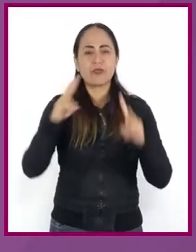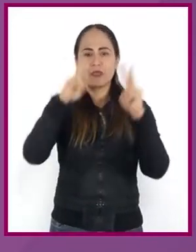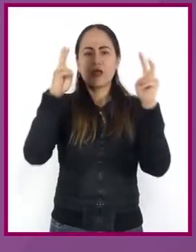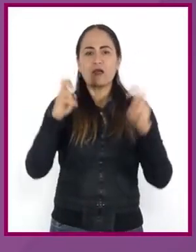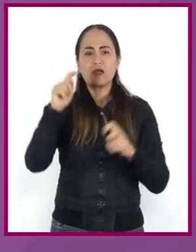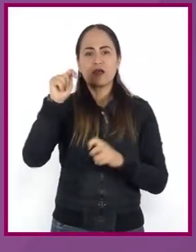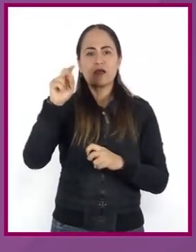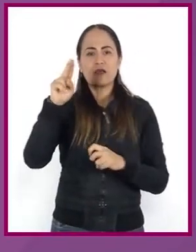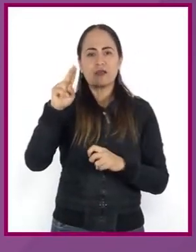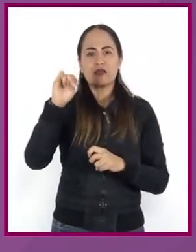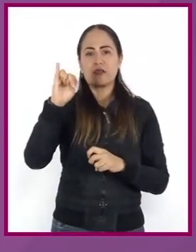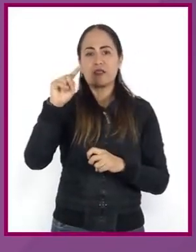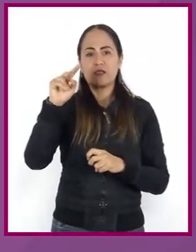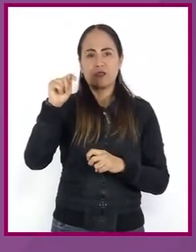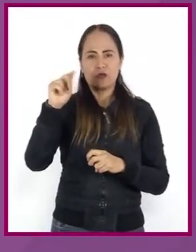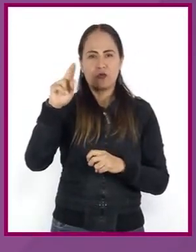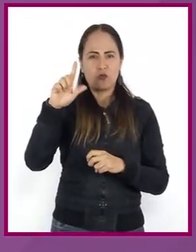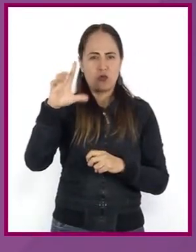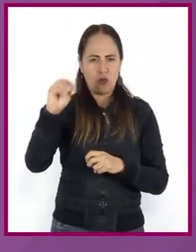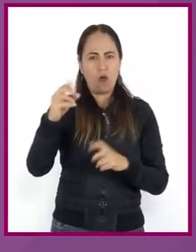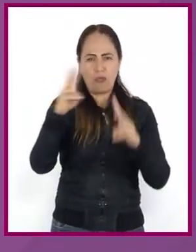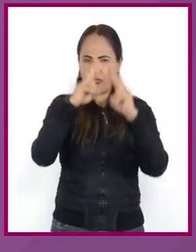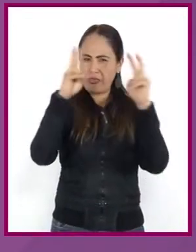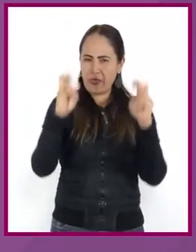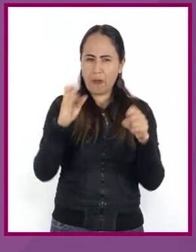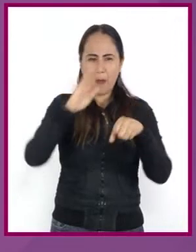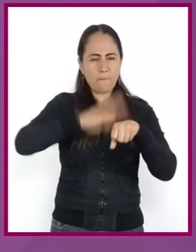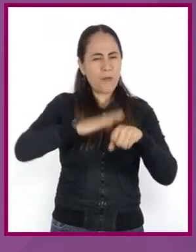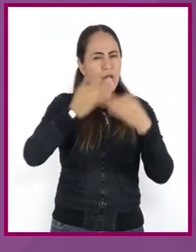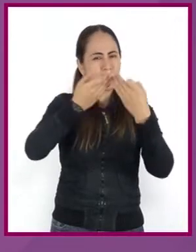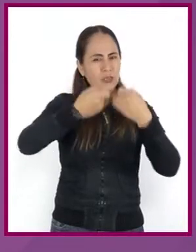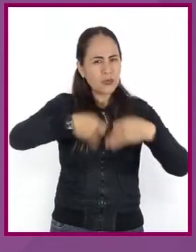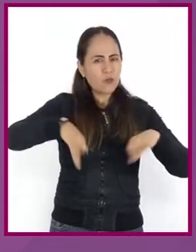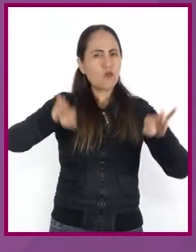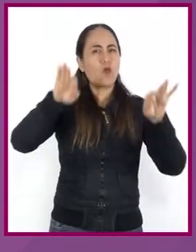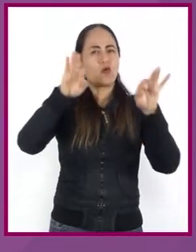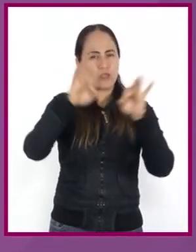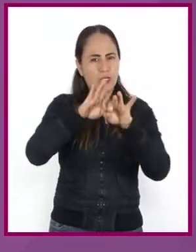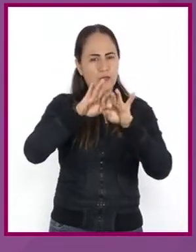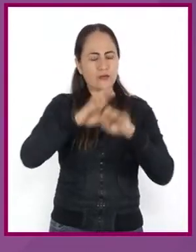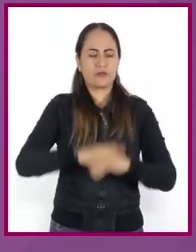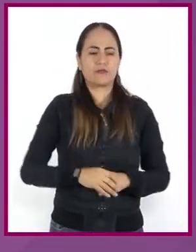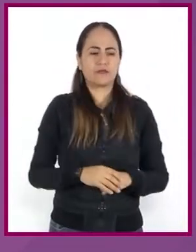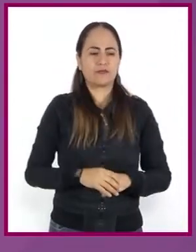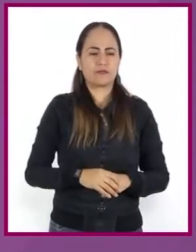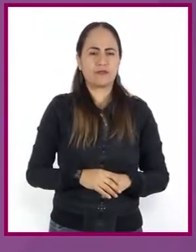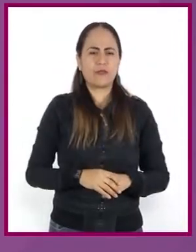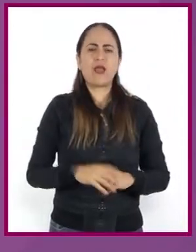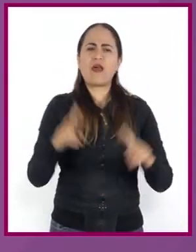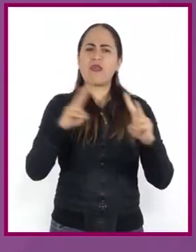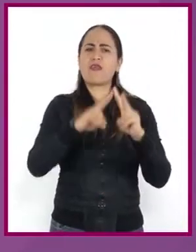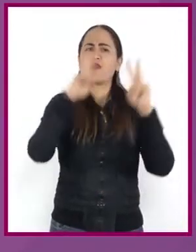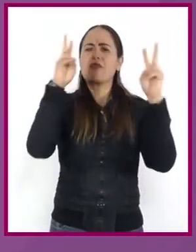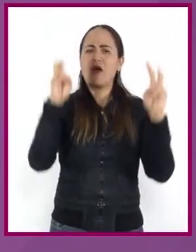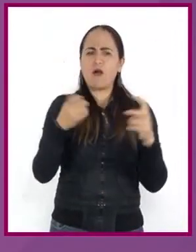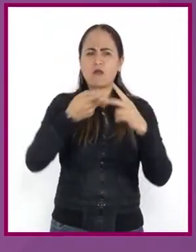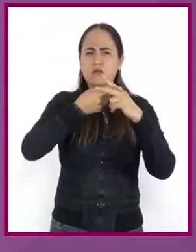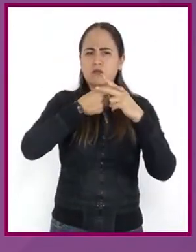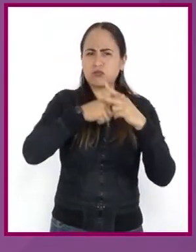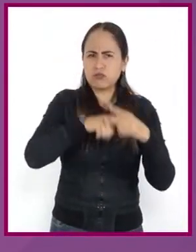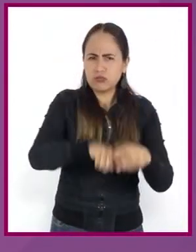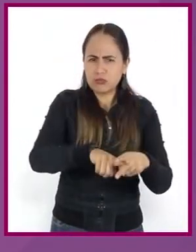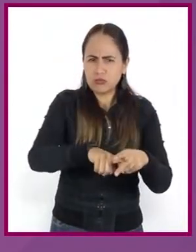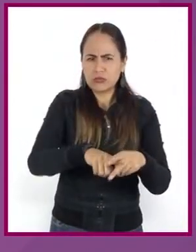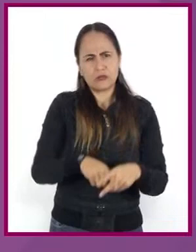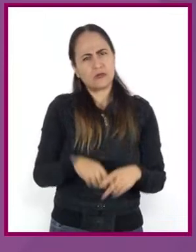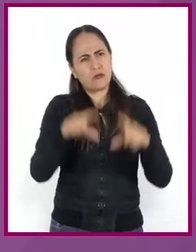título indica el asunto principal que se va a tratar. Es decir, introduce al tema, permite tener un